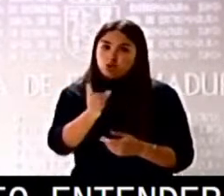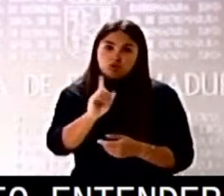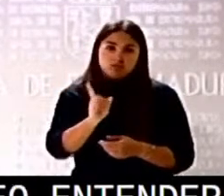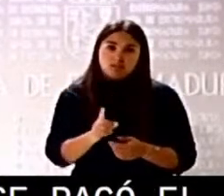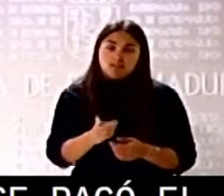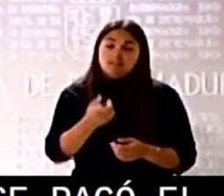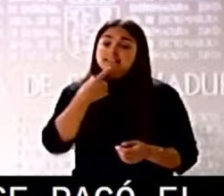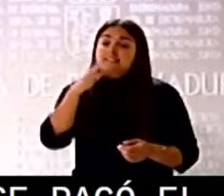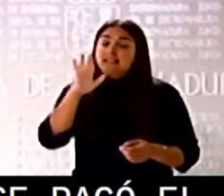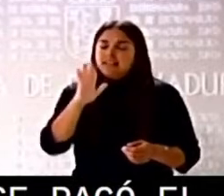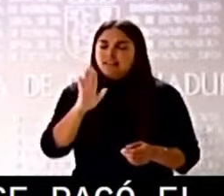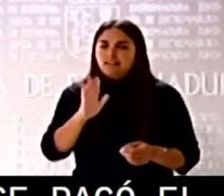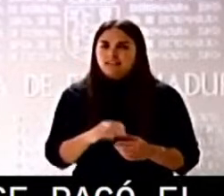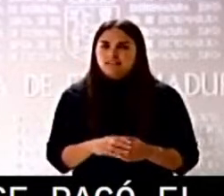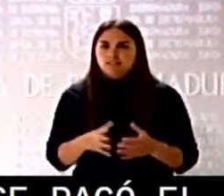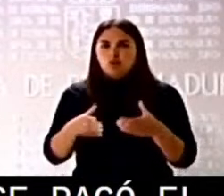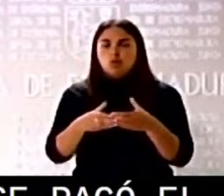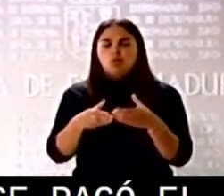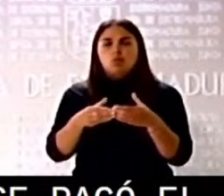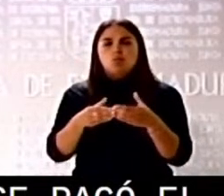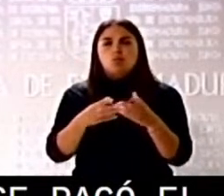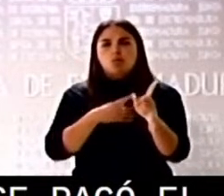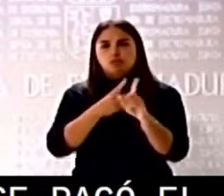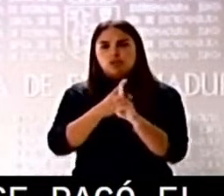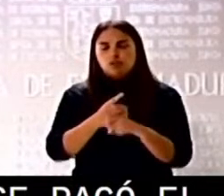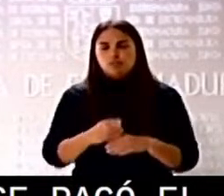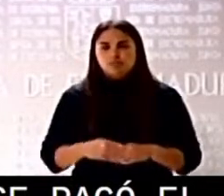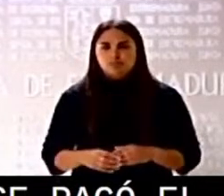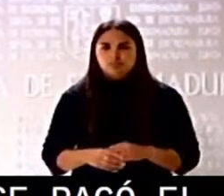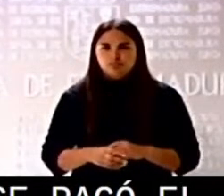según denunciaron los grupos de la oposición.